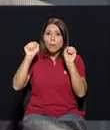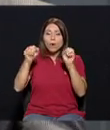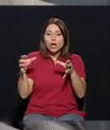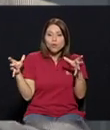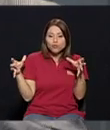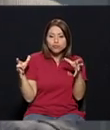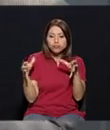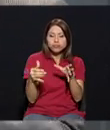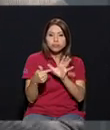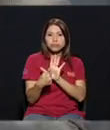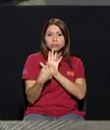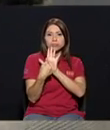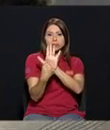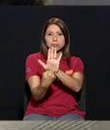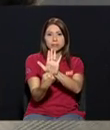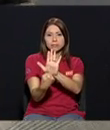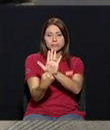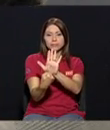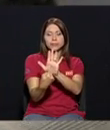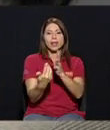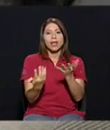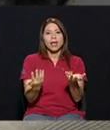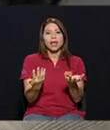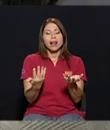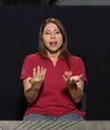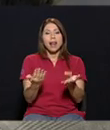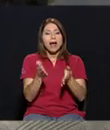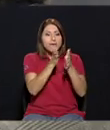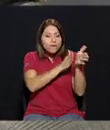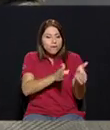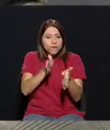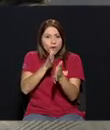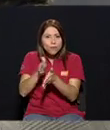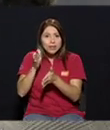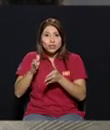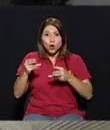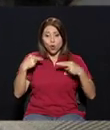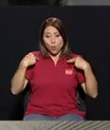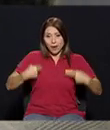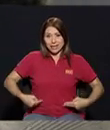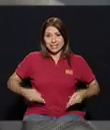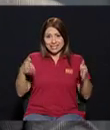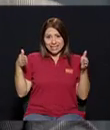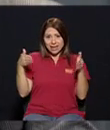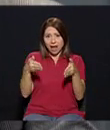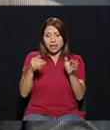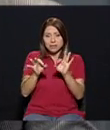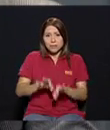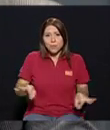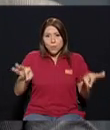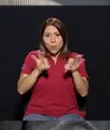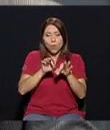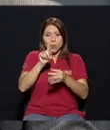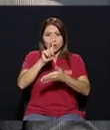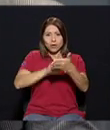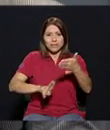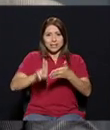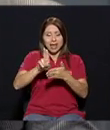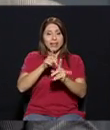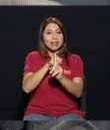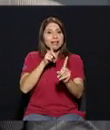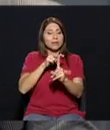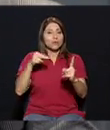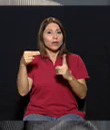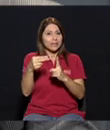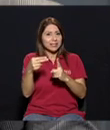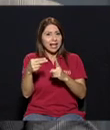a toda esa serie de puntos de vista tan diversos. La formación humanística es esencial en una universidad. Vemos que